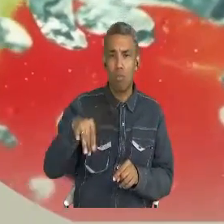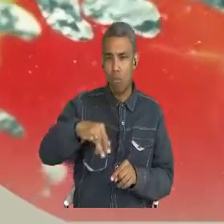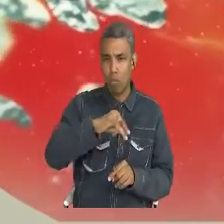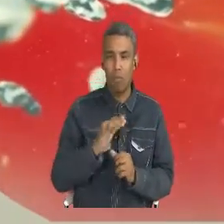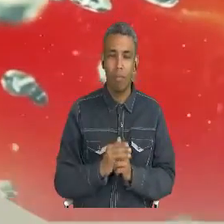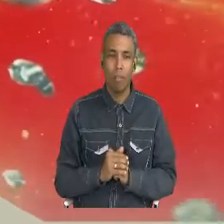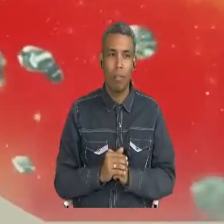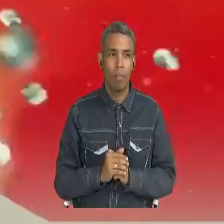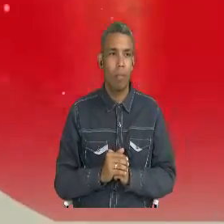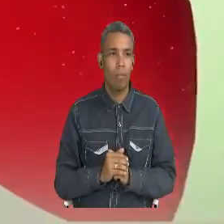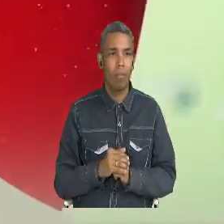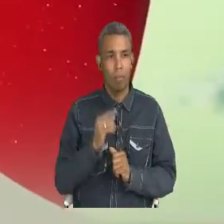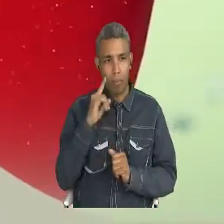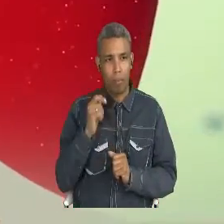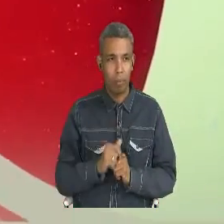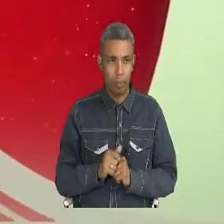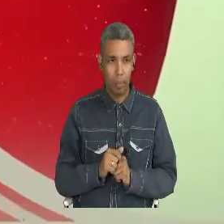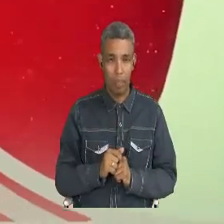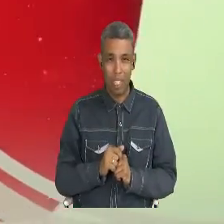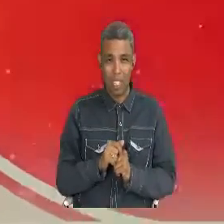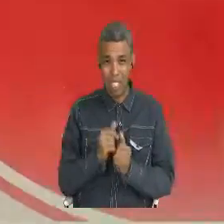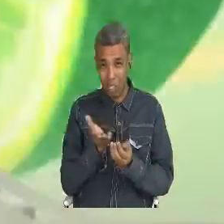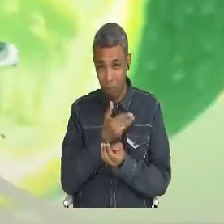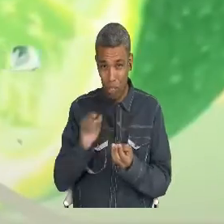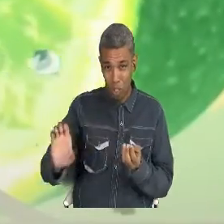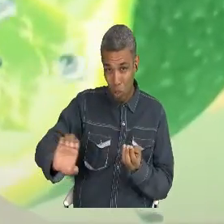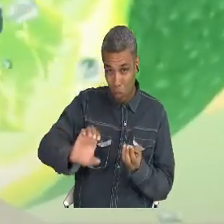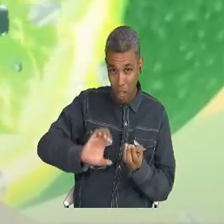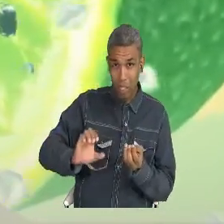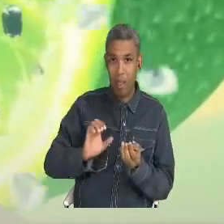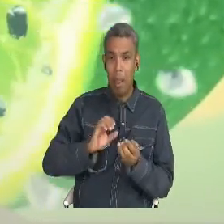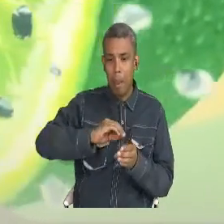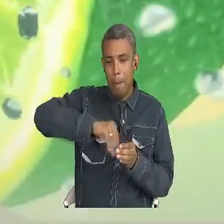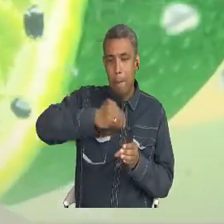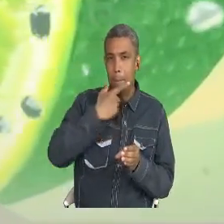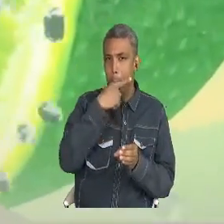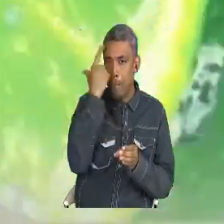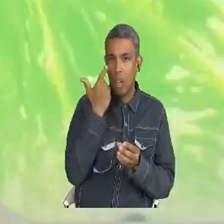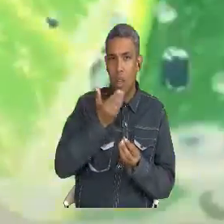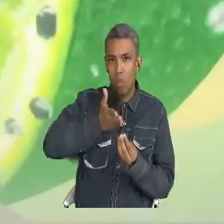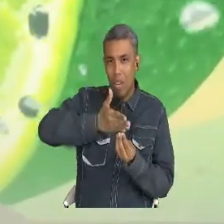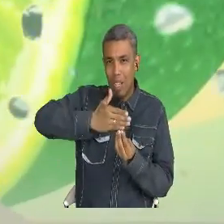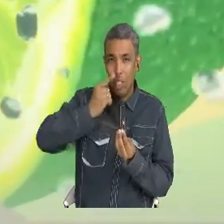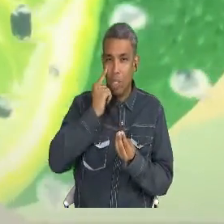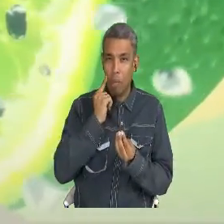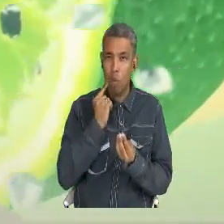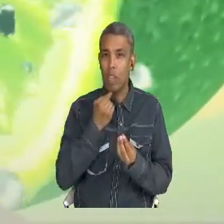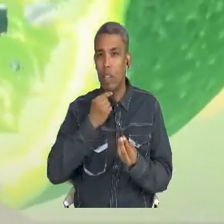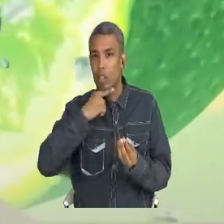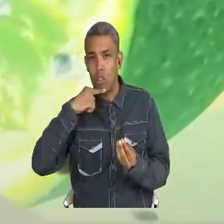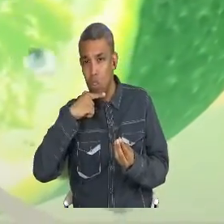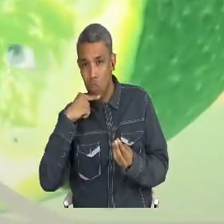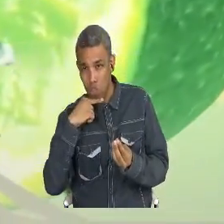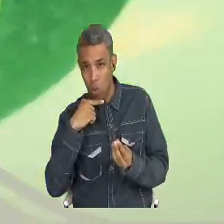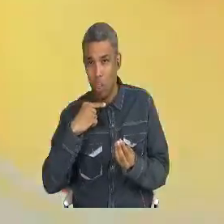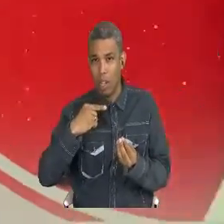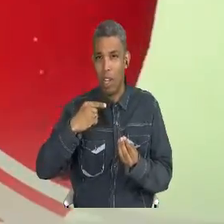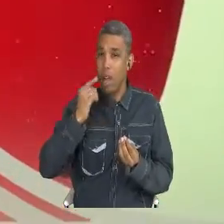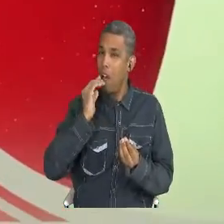de salsa de tomate, 80 gramos de mayonesa, una cebolla morada, cilantro, sal, pimienta al